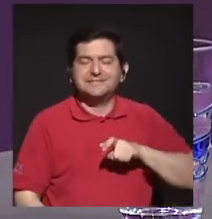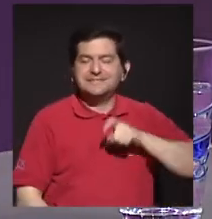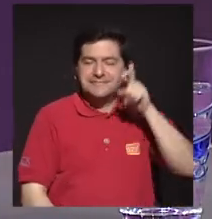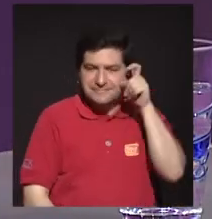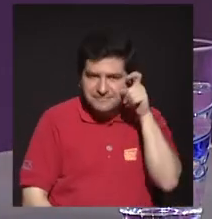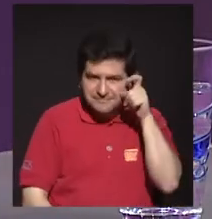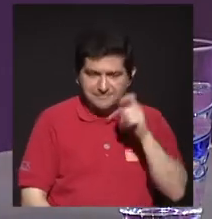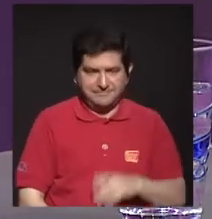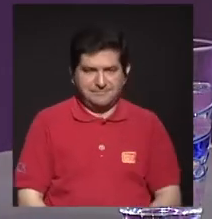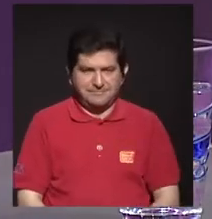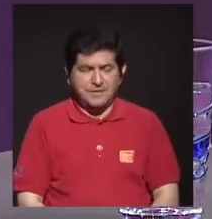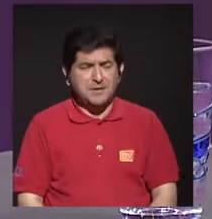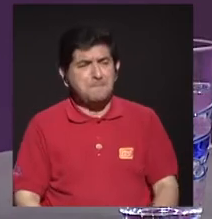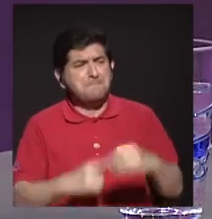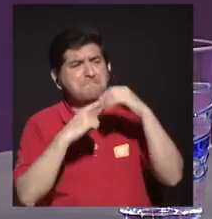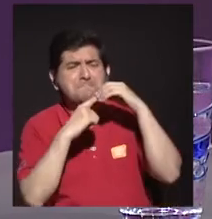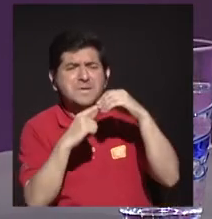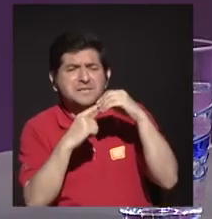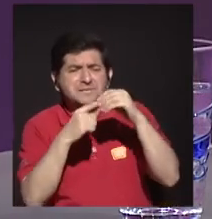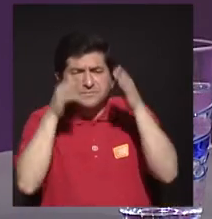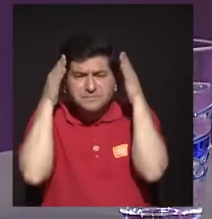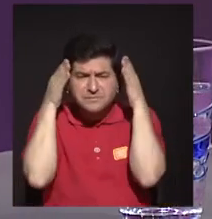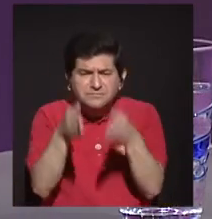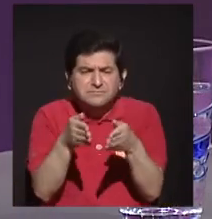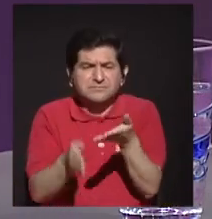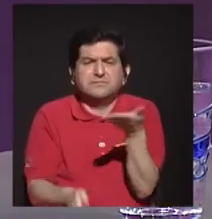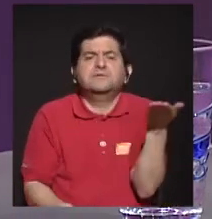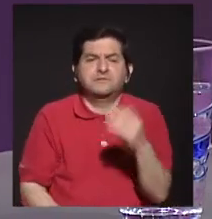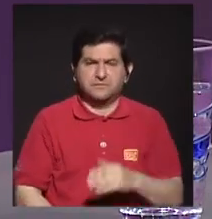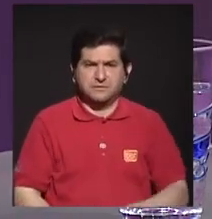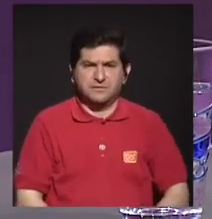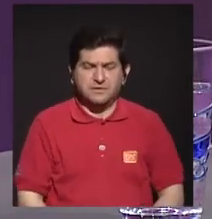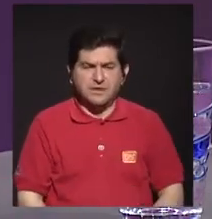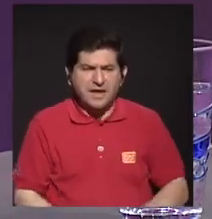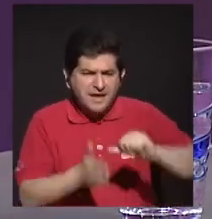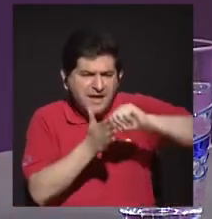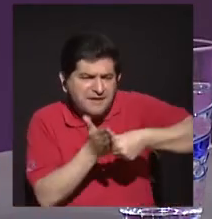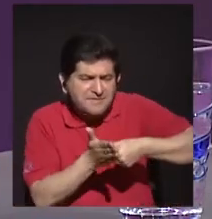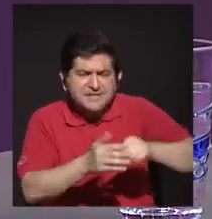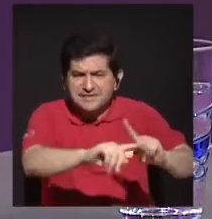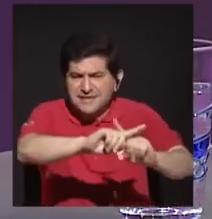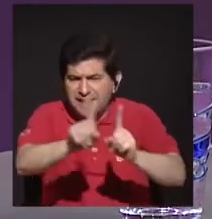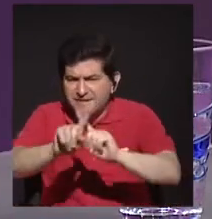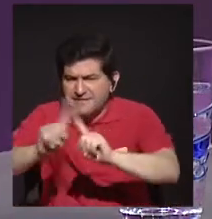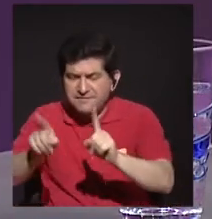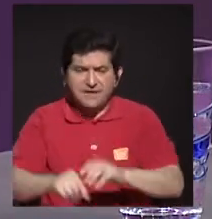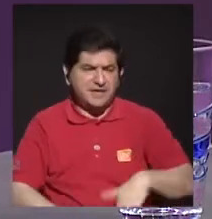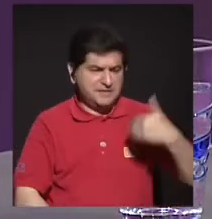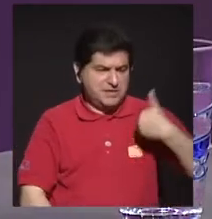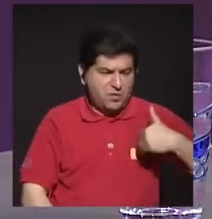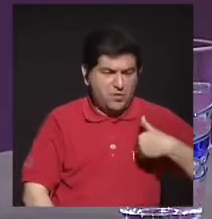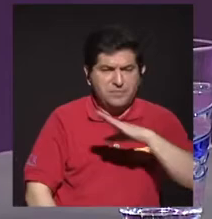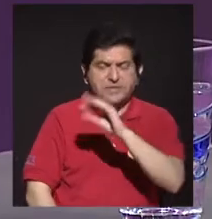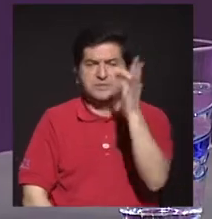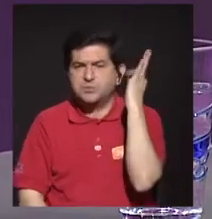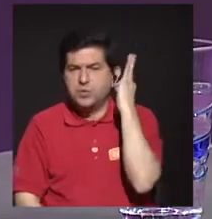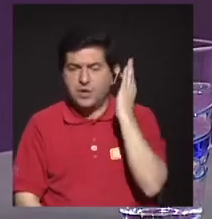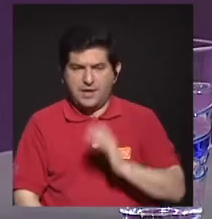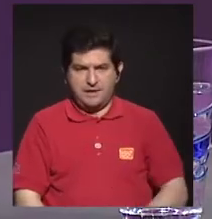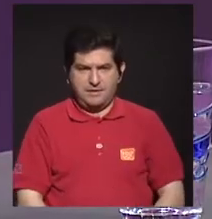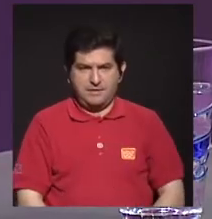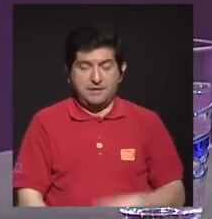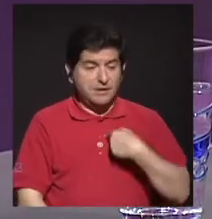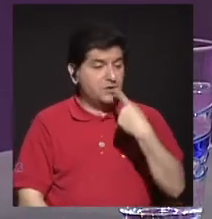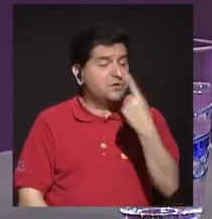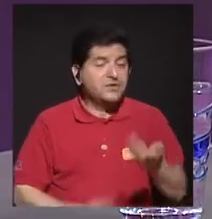género, que principalmente se centran en resaltar las diferencias entre los hombres y las mujeres. Pero entonces por eso